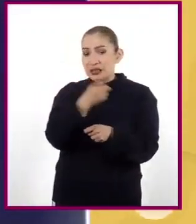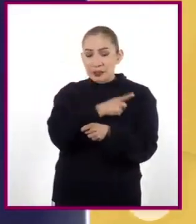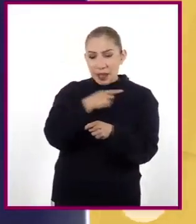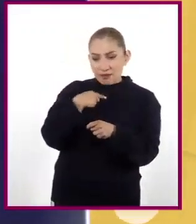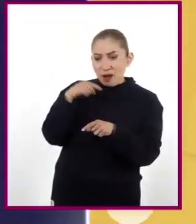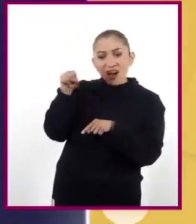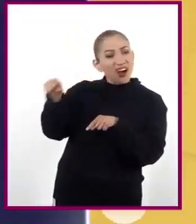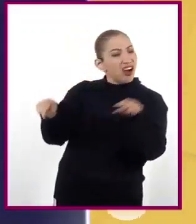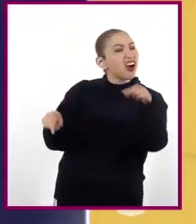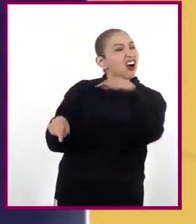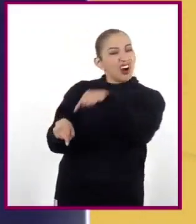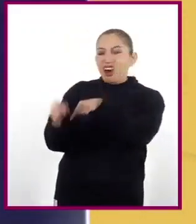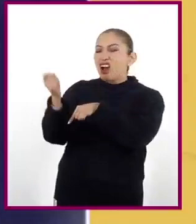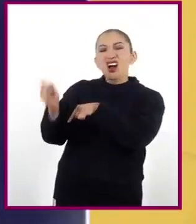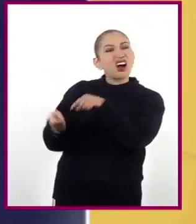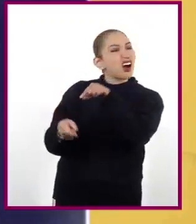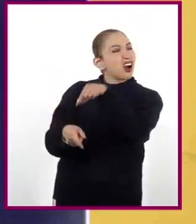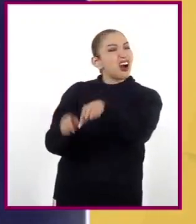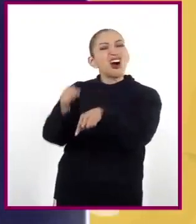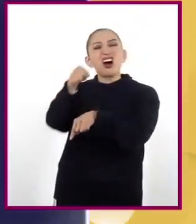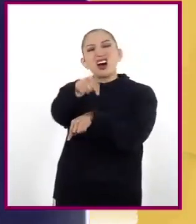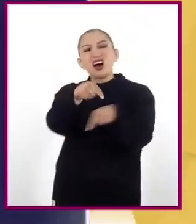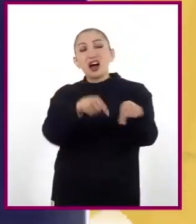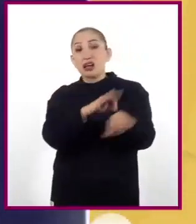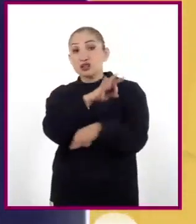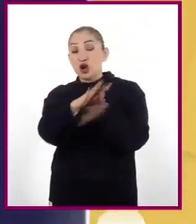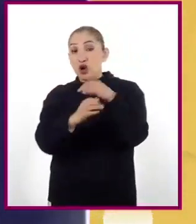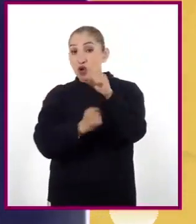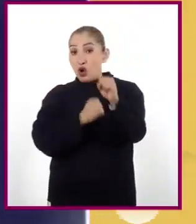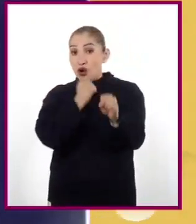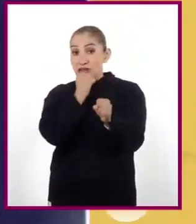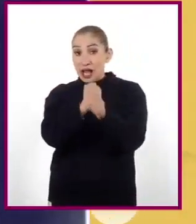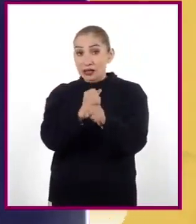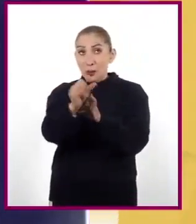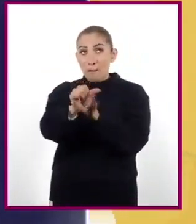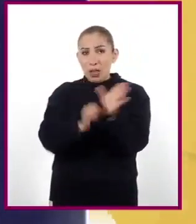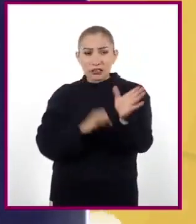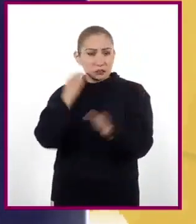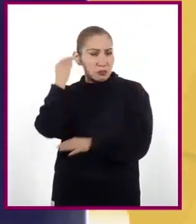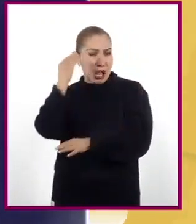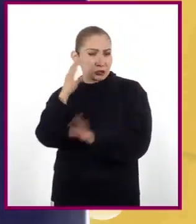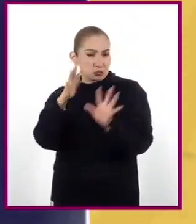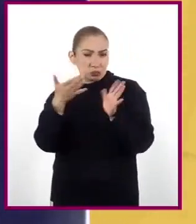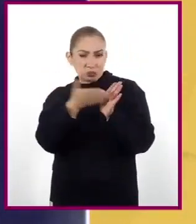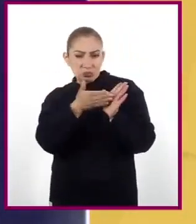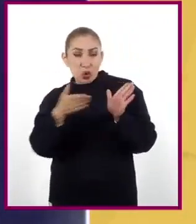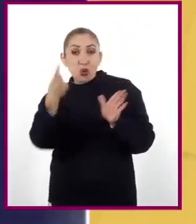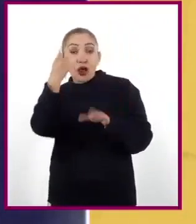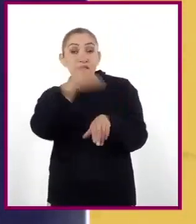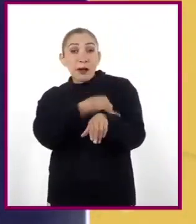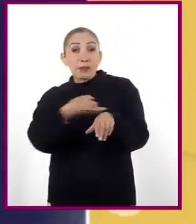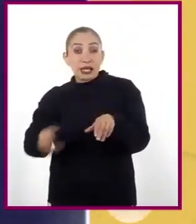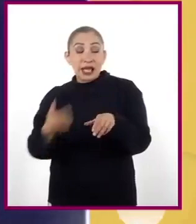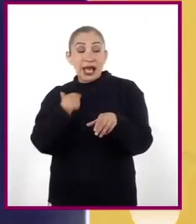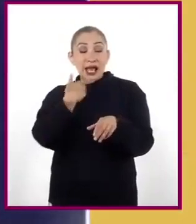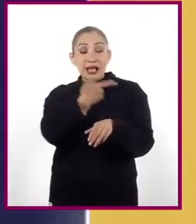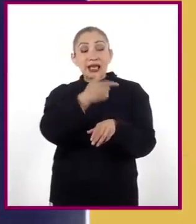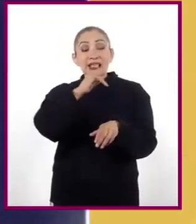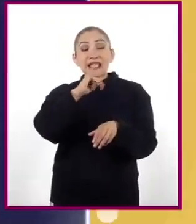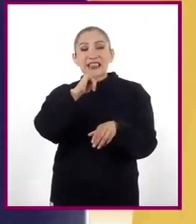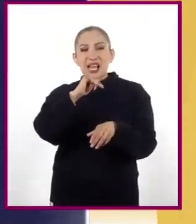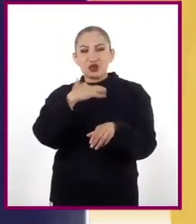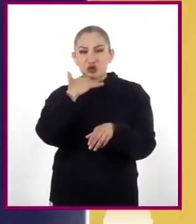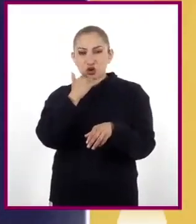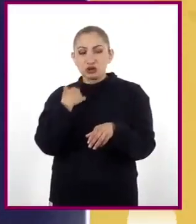que señalarlas con el dedo. Todos los años por el mes de marzo, una familia de gitanos